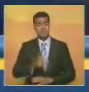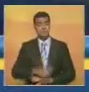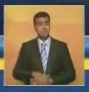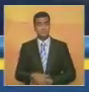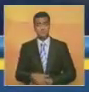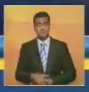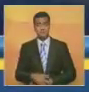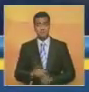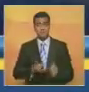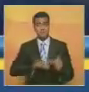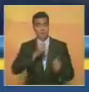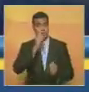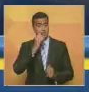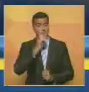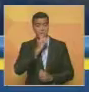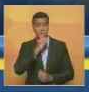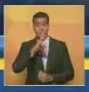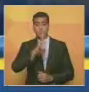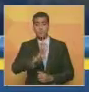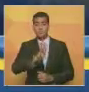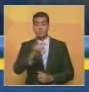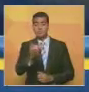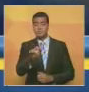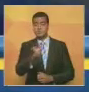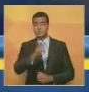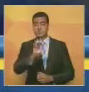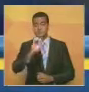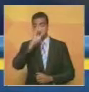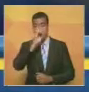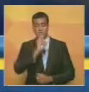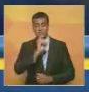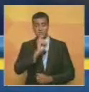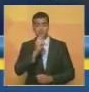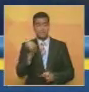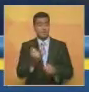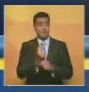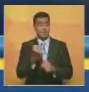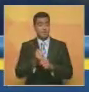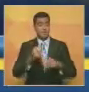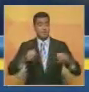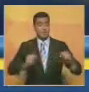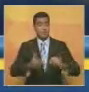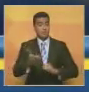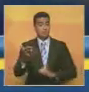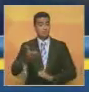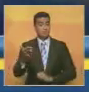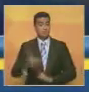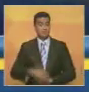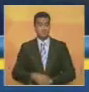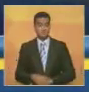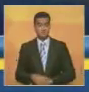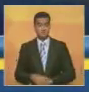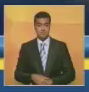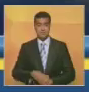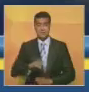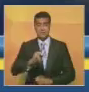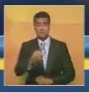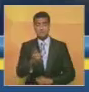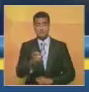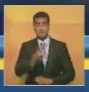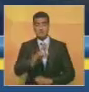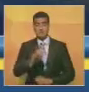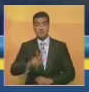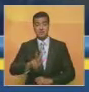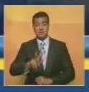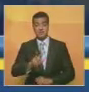los hermanos fueron identificados como wilson gonzález de 30 años quien trabajaba como mototaxis una línea de petare y mario gonzález